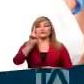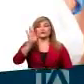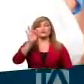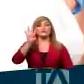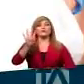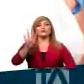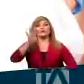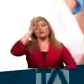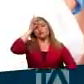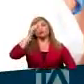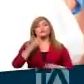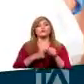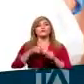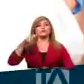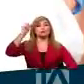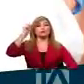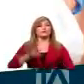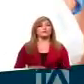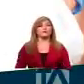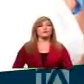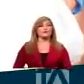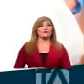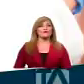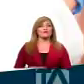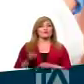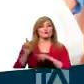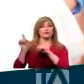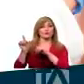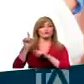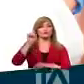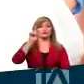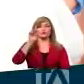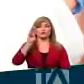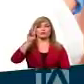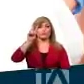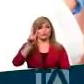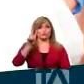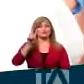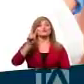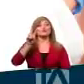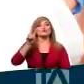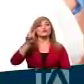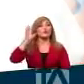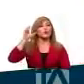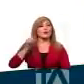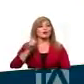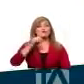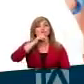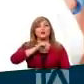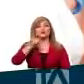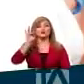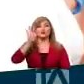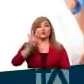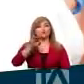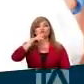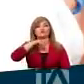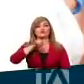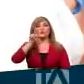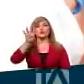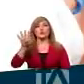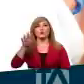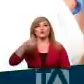en el Hospital Carlos Andrade Marine, en el José Carrasco 162, en Manta 84, en Puerto Viejo 24,